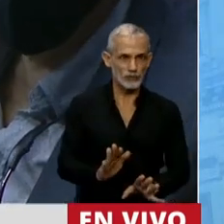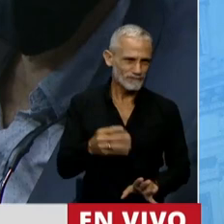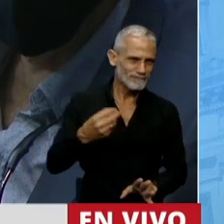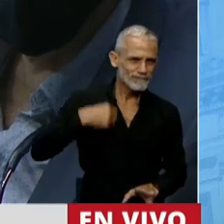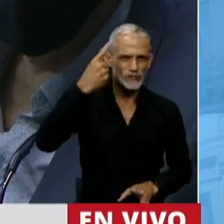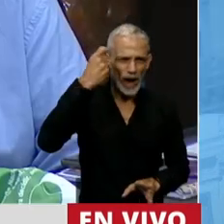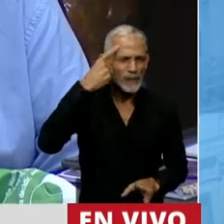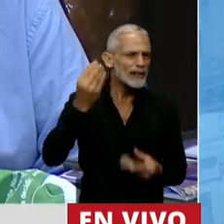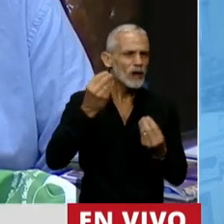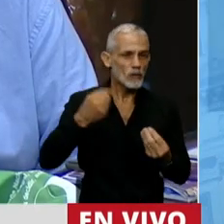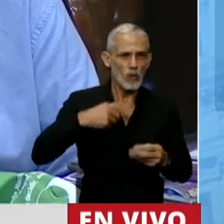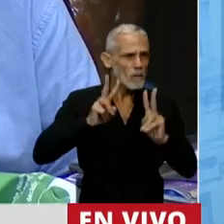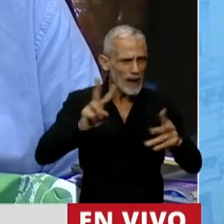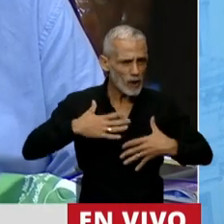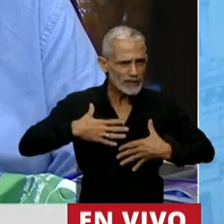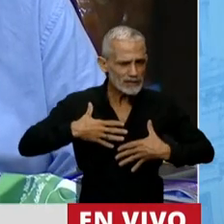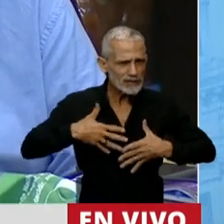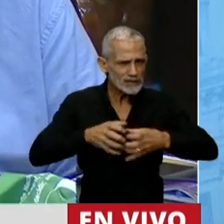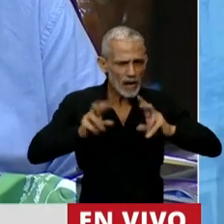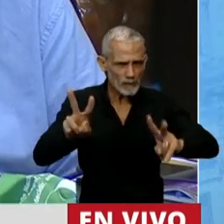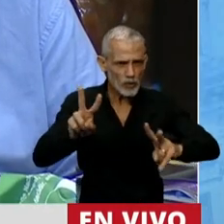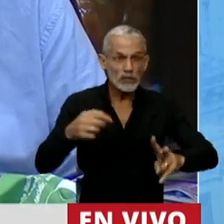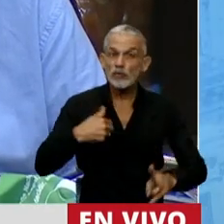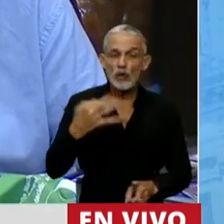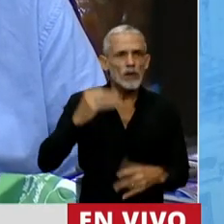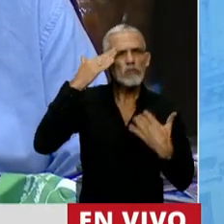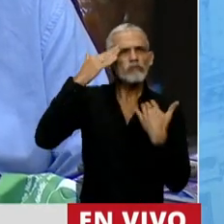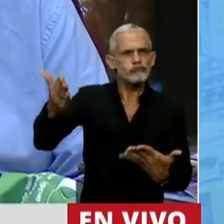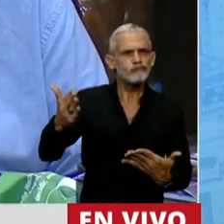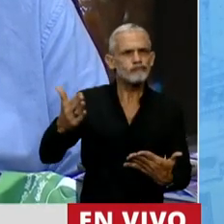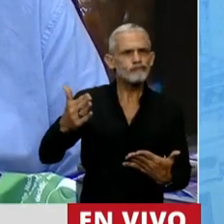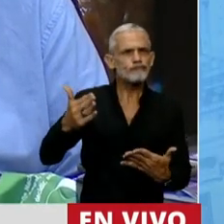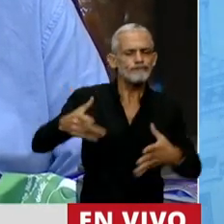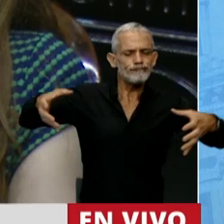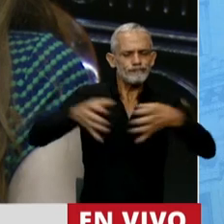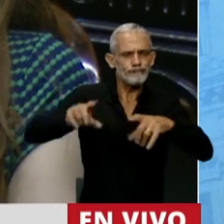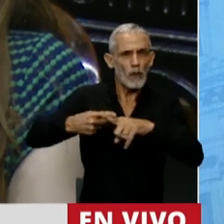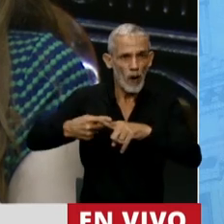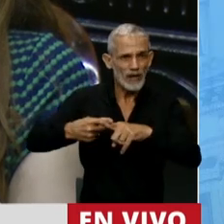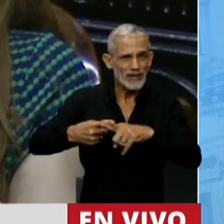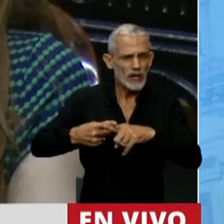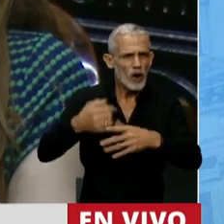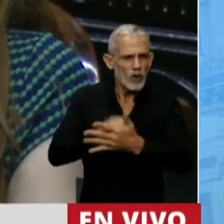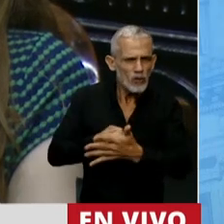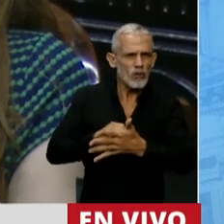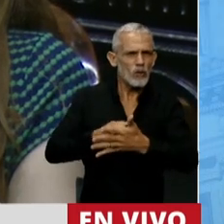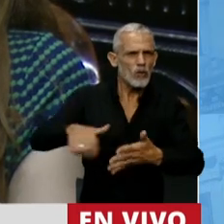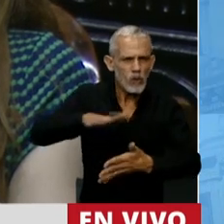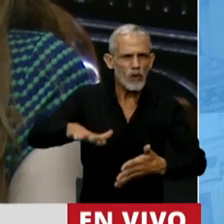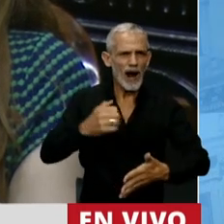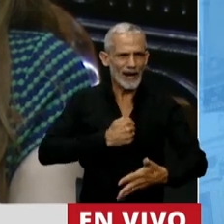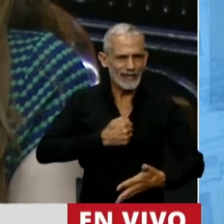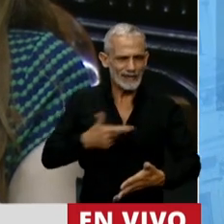he aprendido como peronista que debemos honrar a nuestra doctrina humanista, popular y